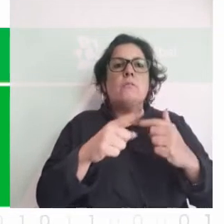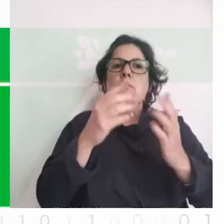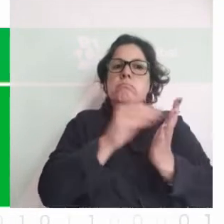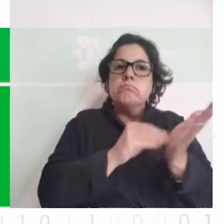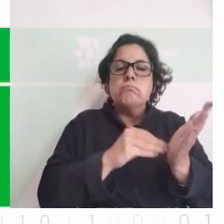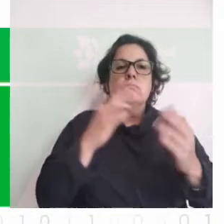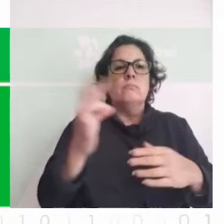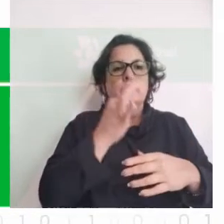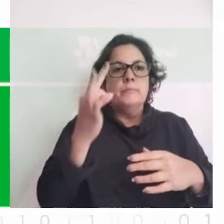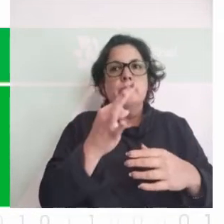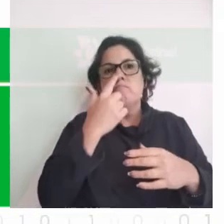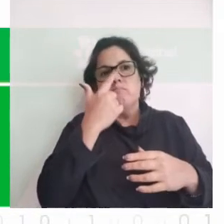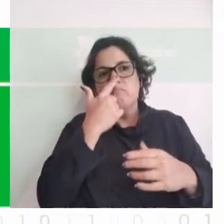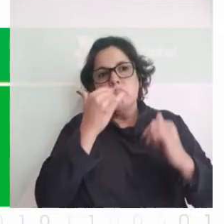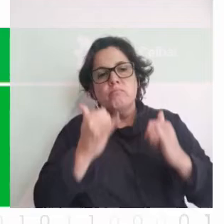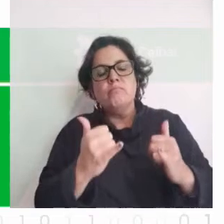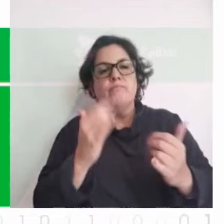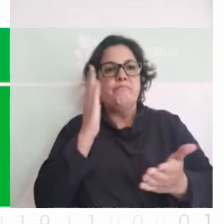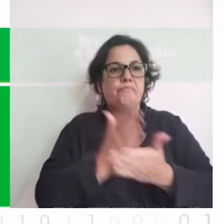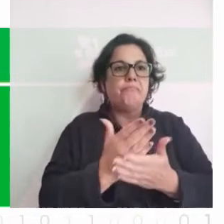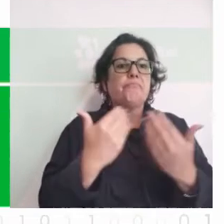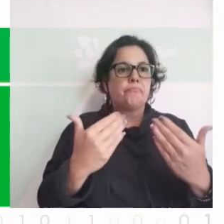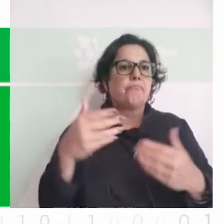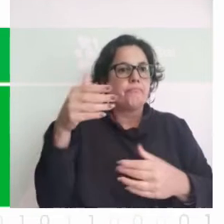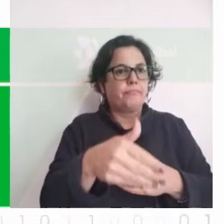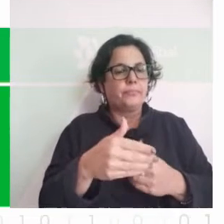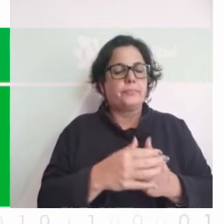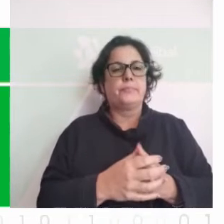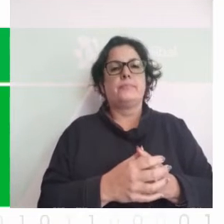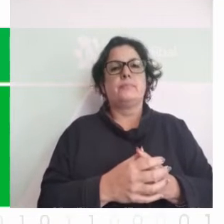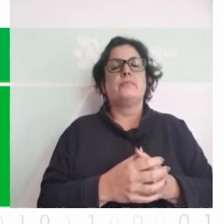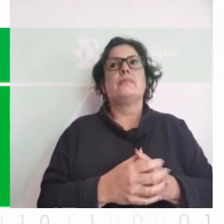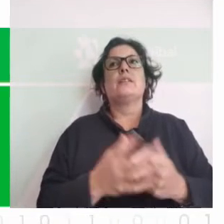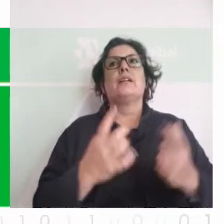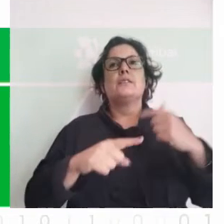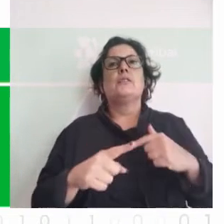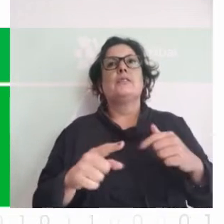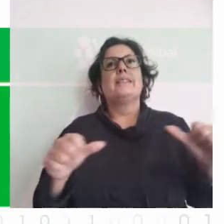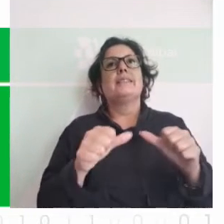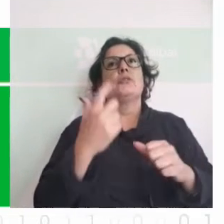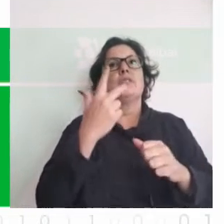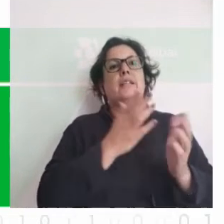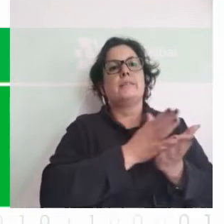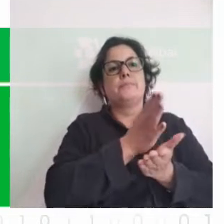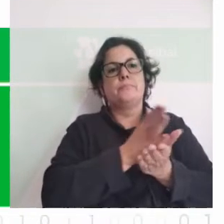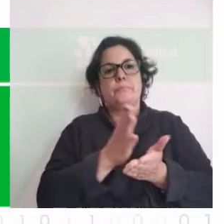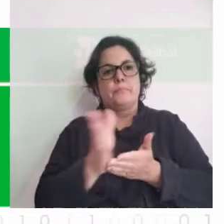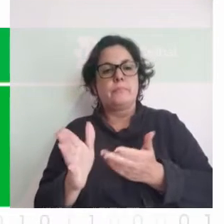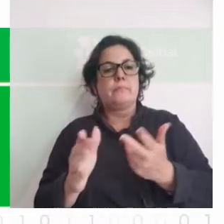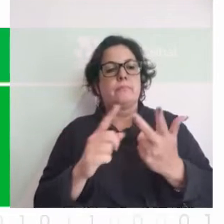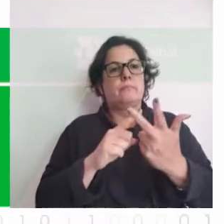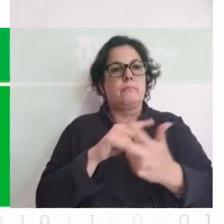se manifestaron interés, que finalmente pudieran asistir. Para eso diseñamos 3 tratamientos, que los 3 eran